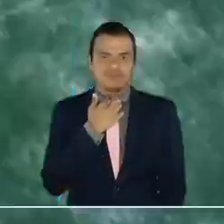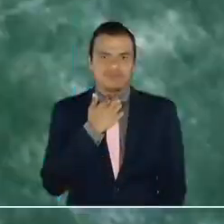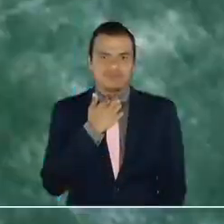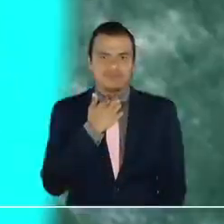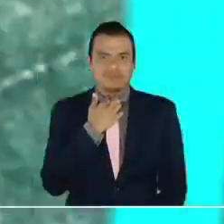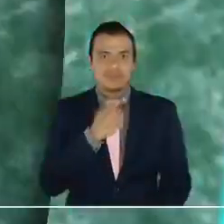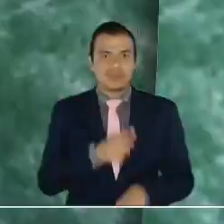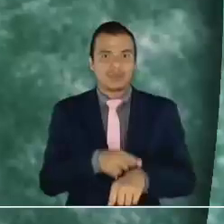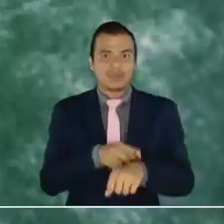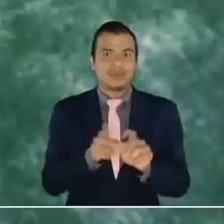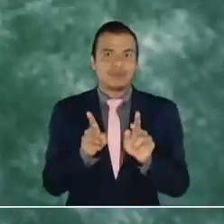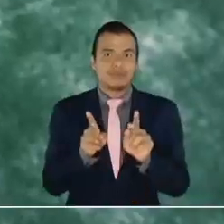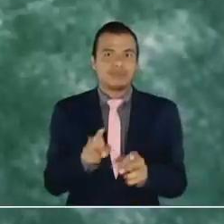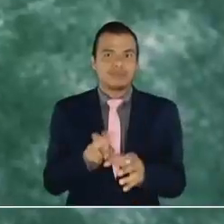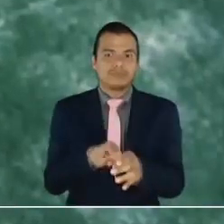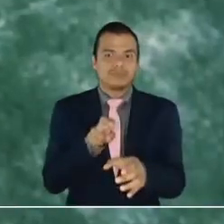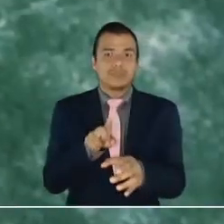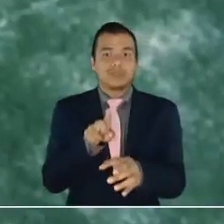fuera.